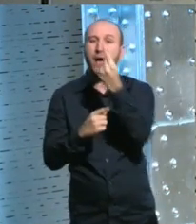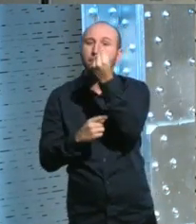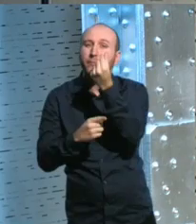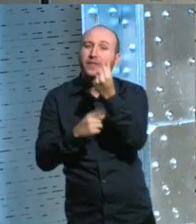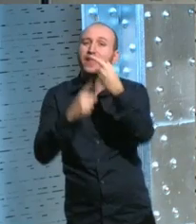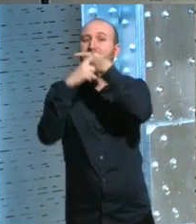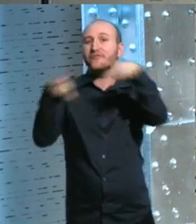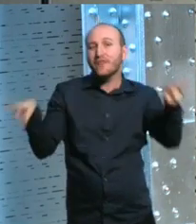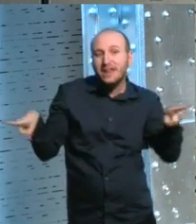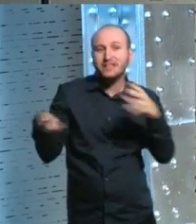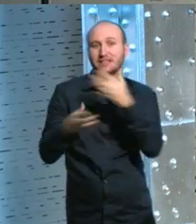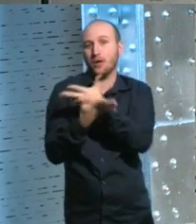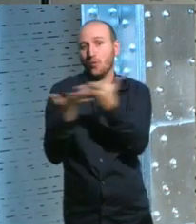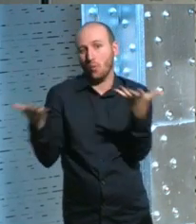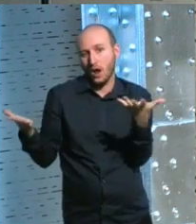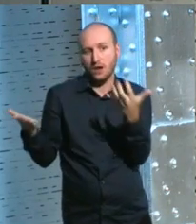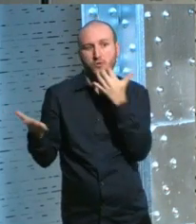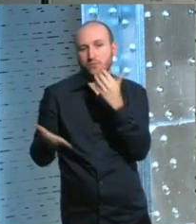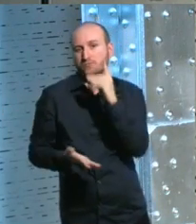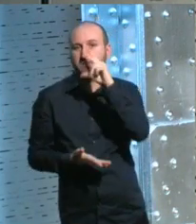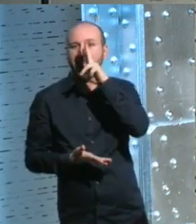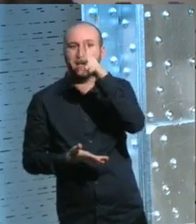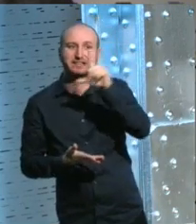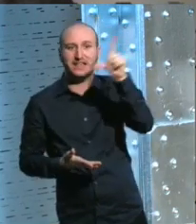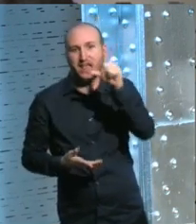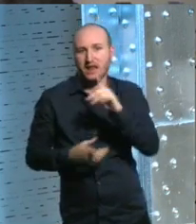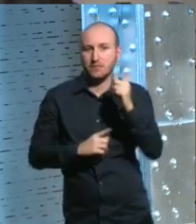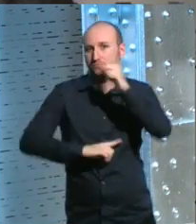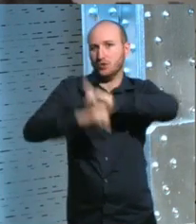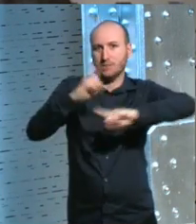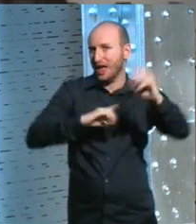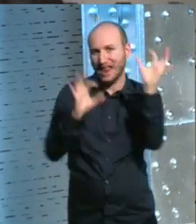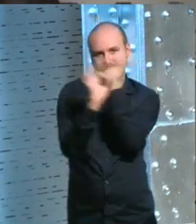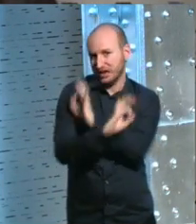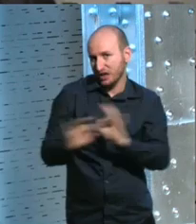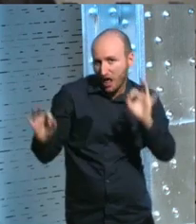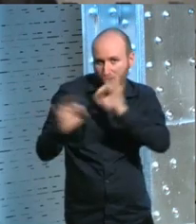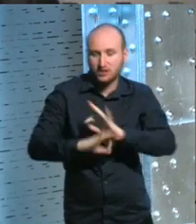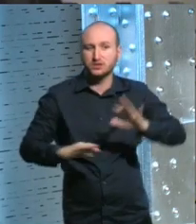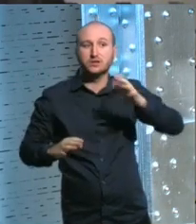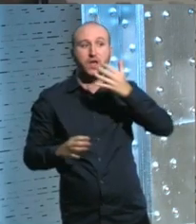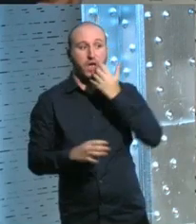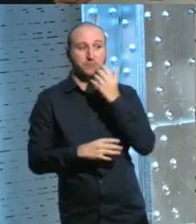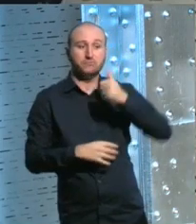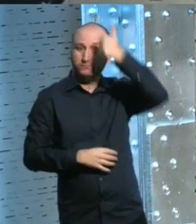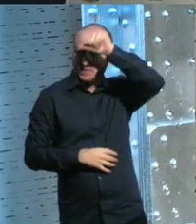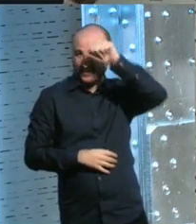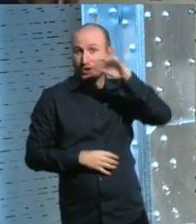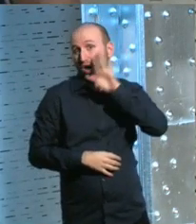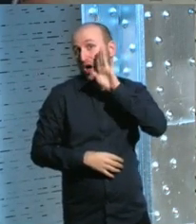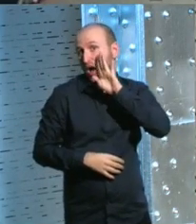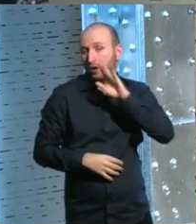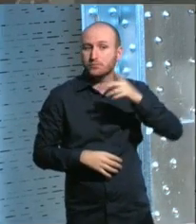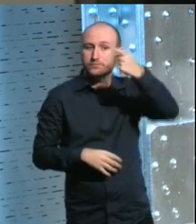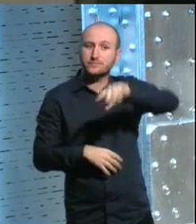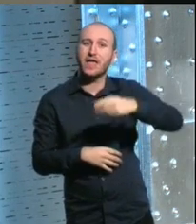no se hace imposible usar DHL para resolver ese problema. Sin almacenar. Y ese señor, para que tengan una idea, le llaman el